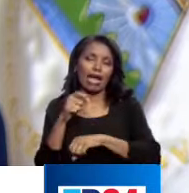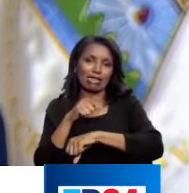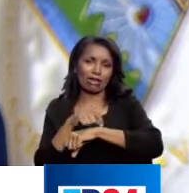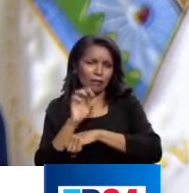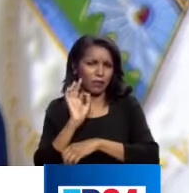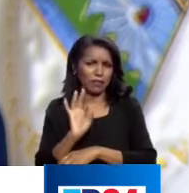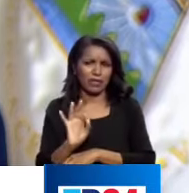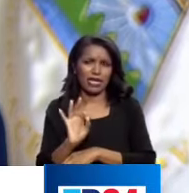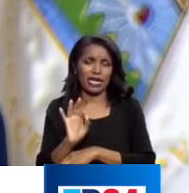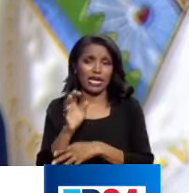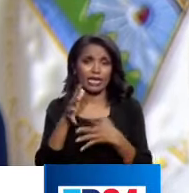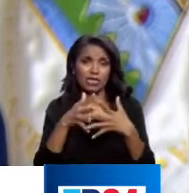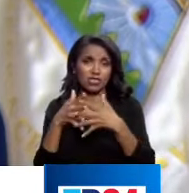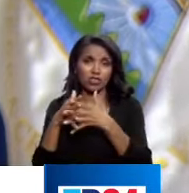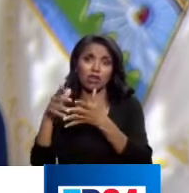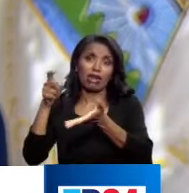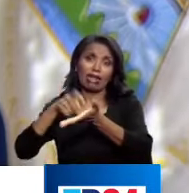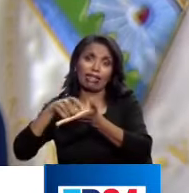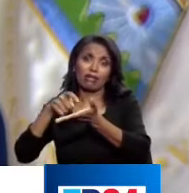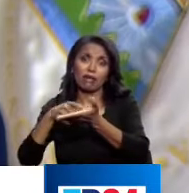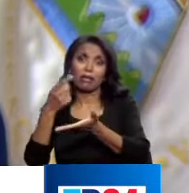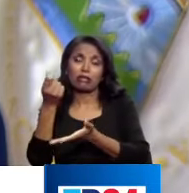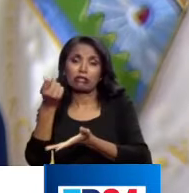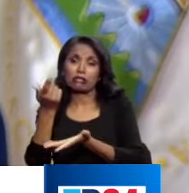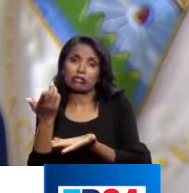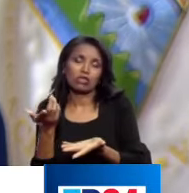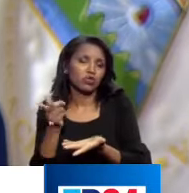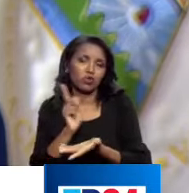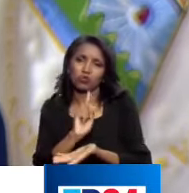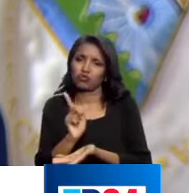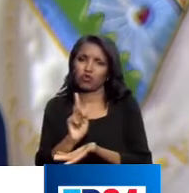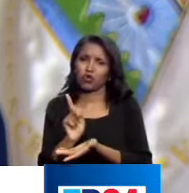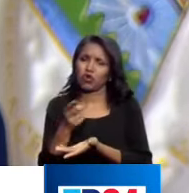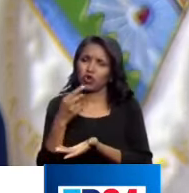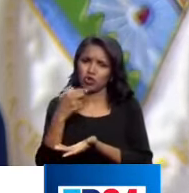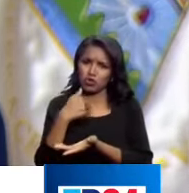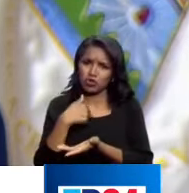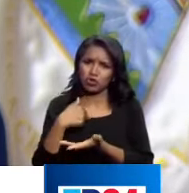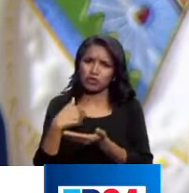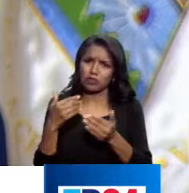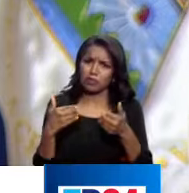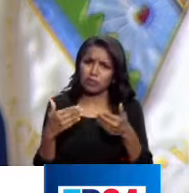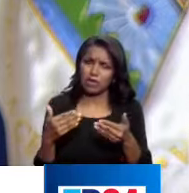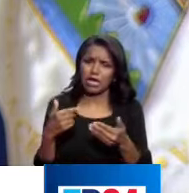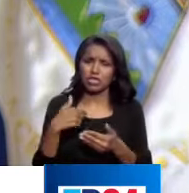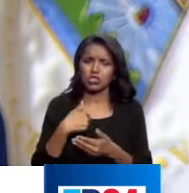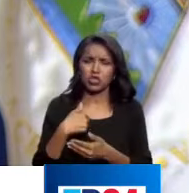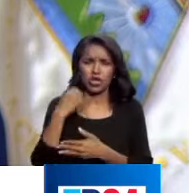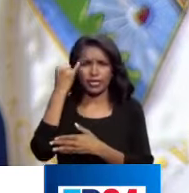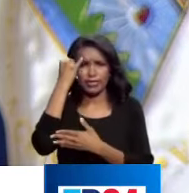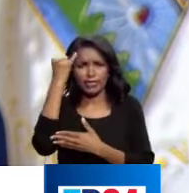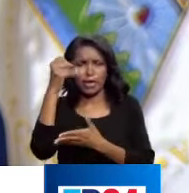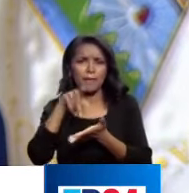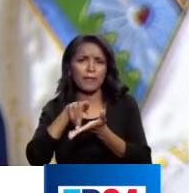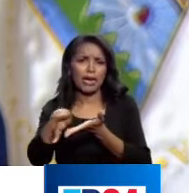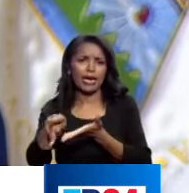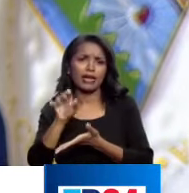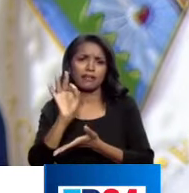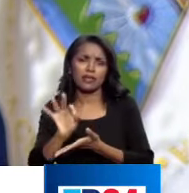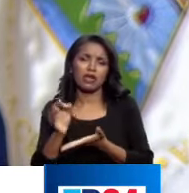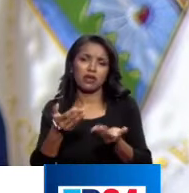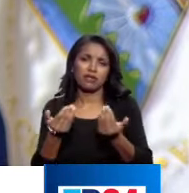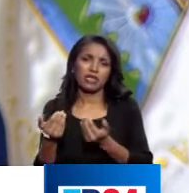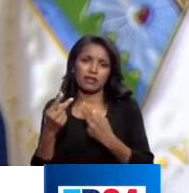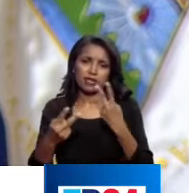mayoristas en Estados Unidos les debemos plata. No podemos con esa reputación. Panamá tiene que pagarle bien a quienes van a traer a